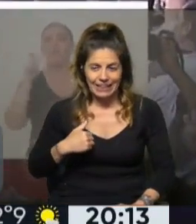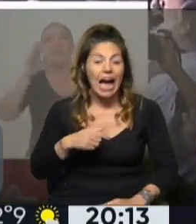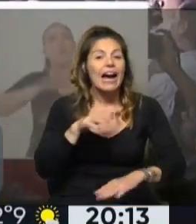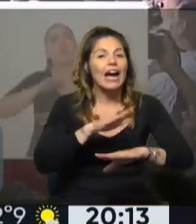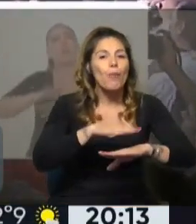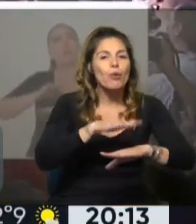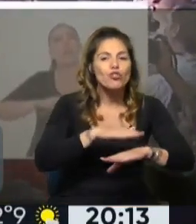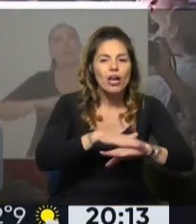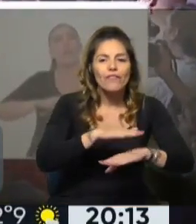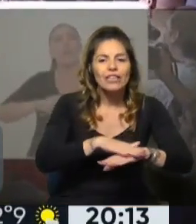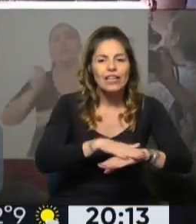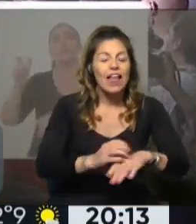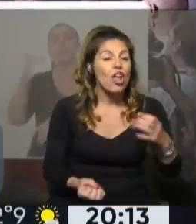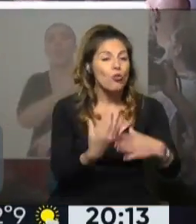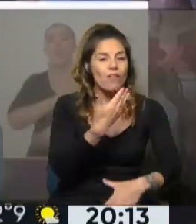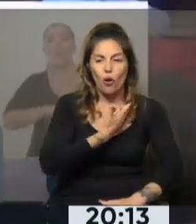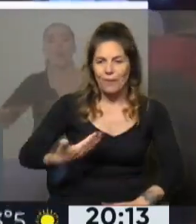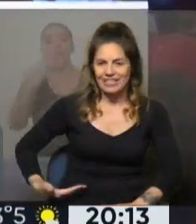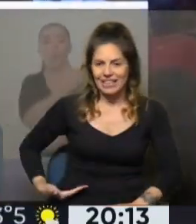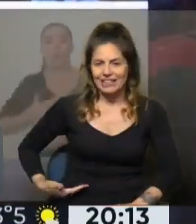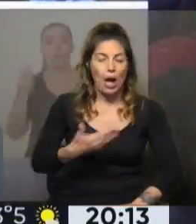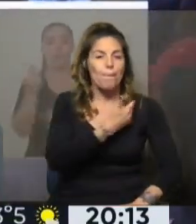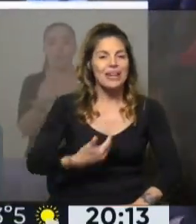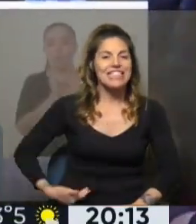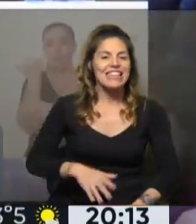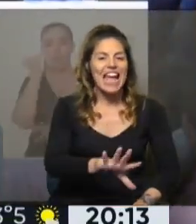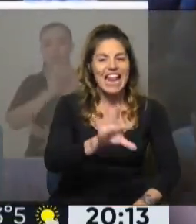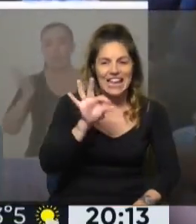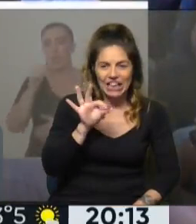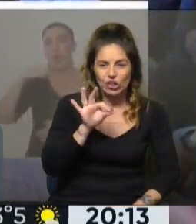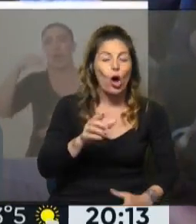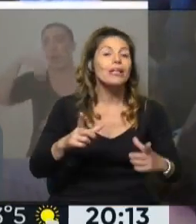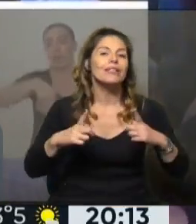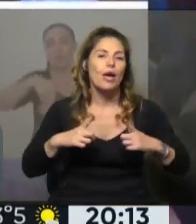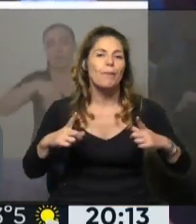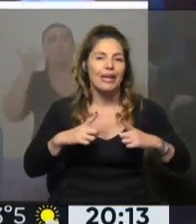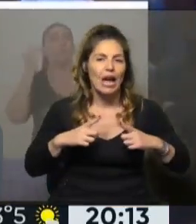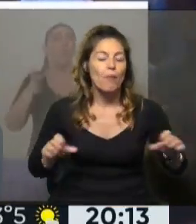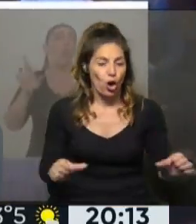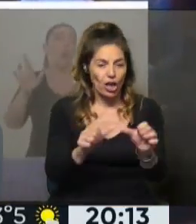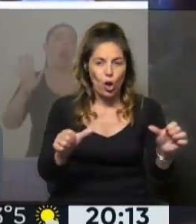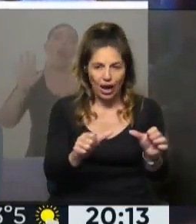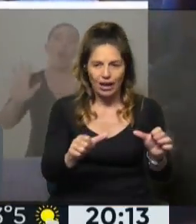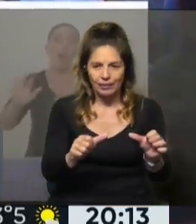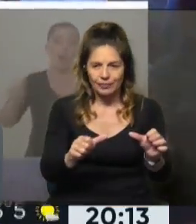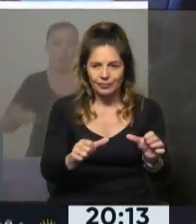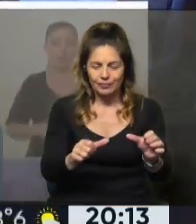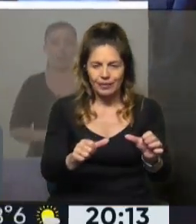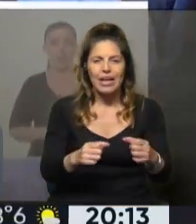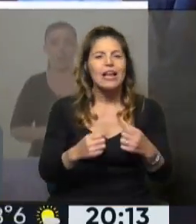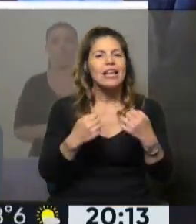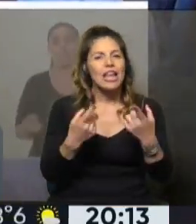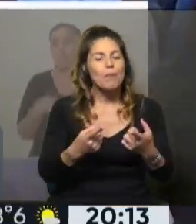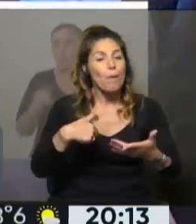responsabilidad del nuevo presidente del presidente electo y Esperamos que así lo haga le hemos